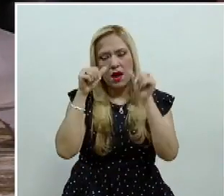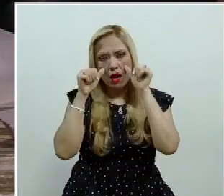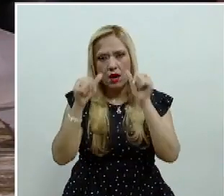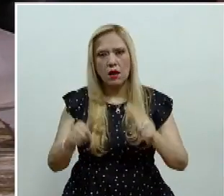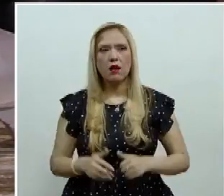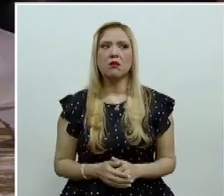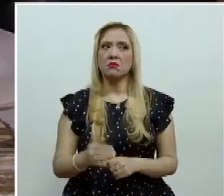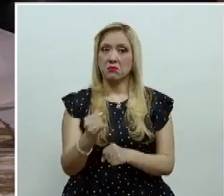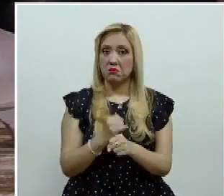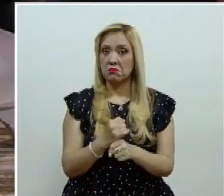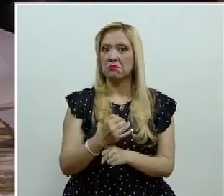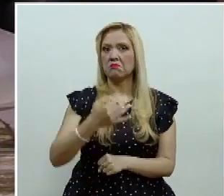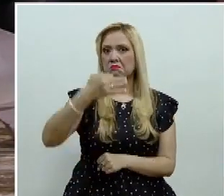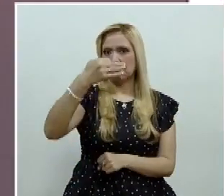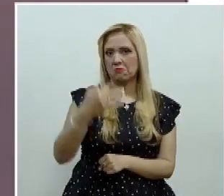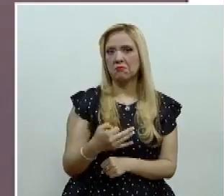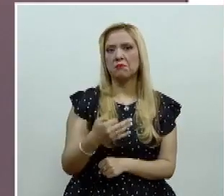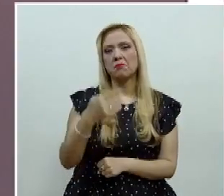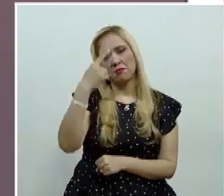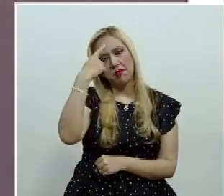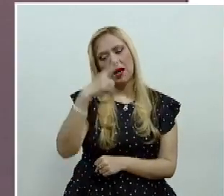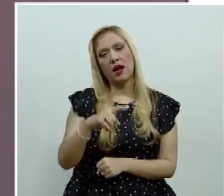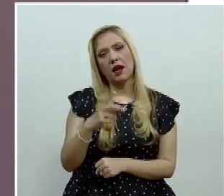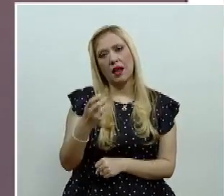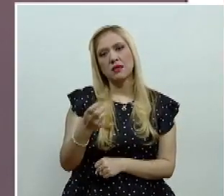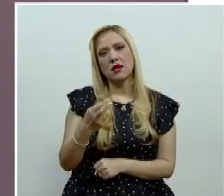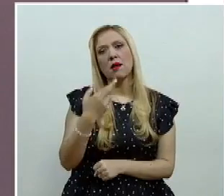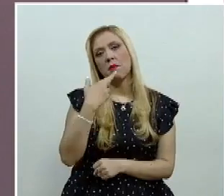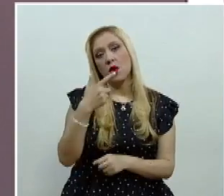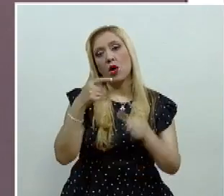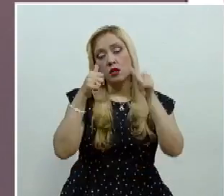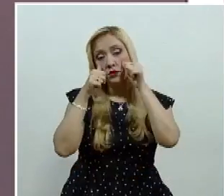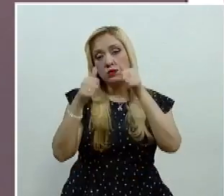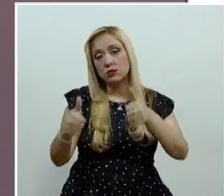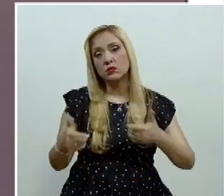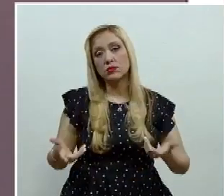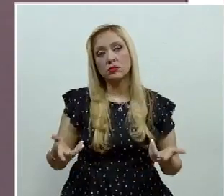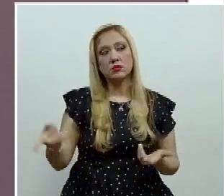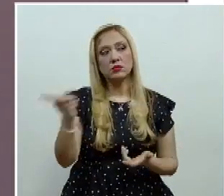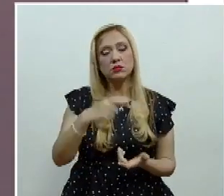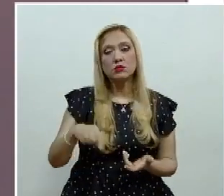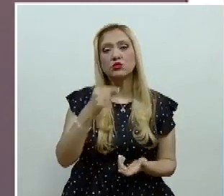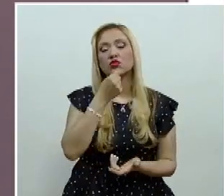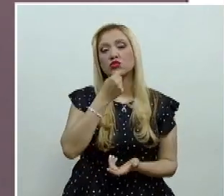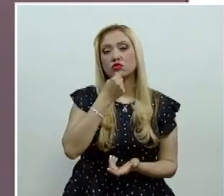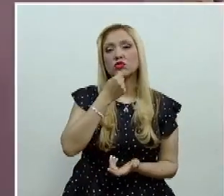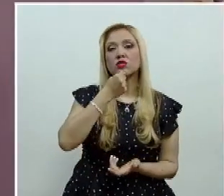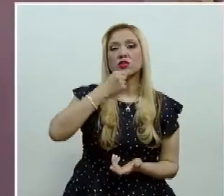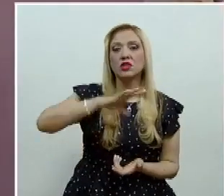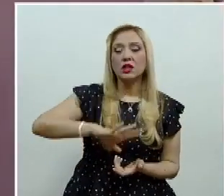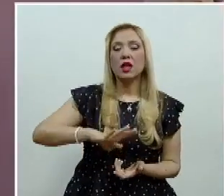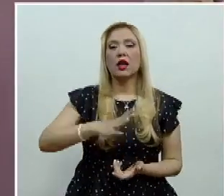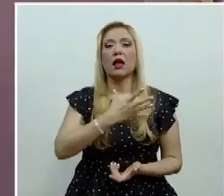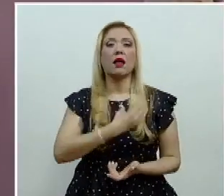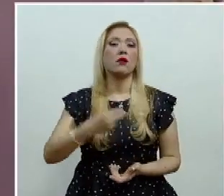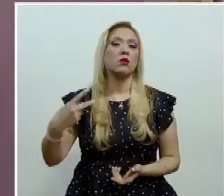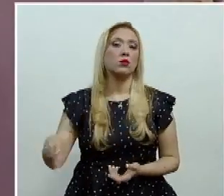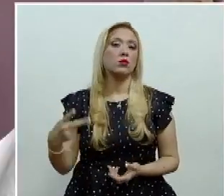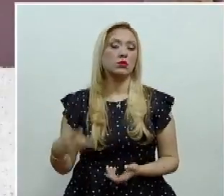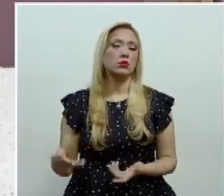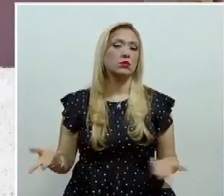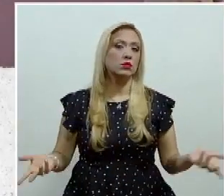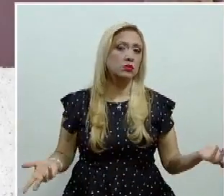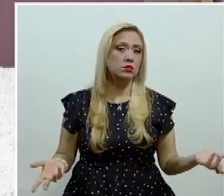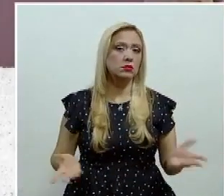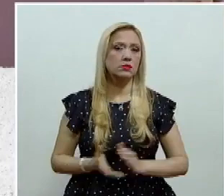buena investigación impactarían en una buena atención para para los niños y las niñas, para los hijos de las víctimas?